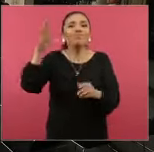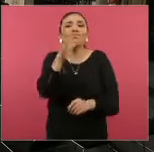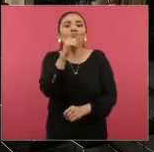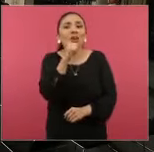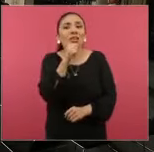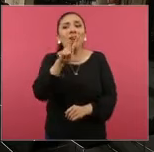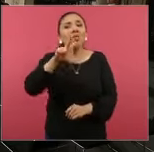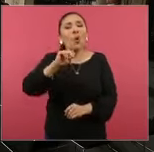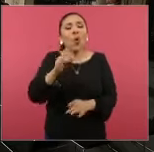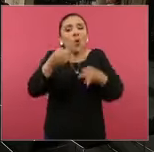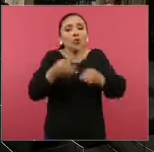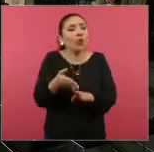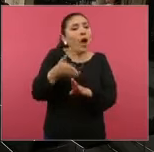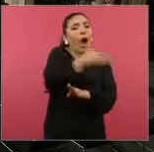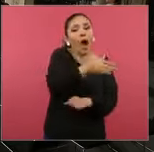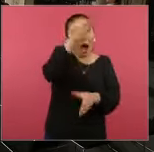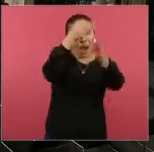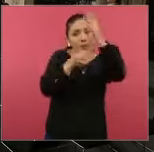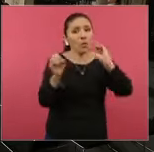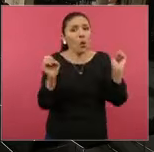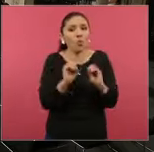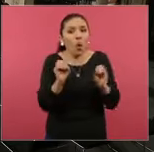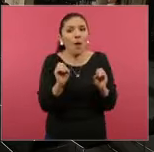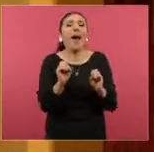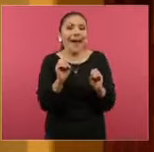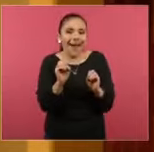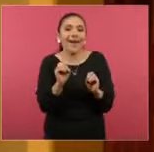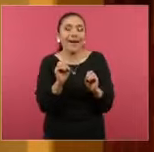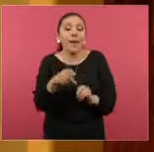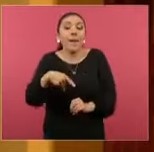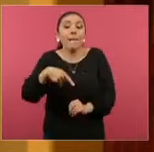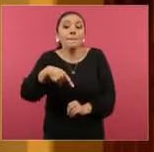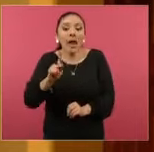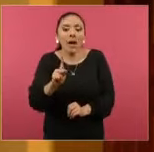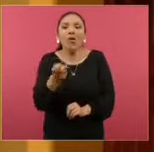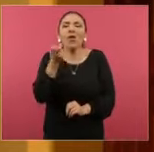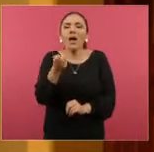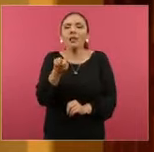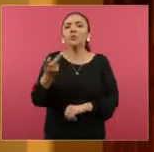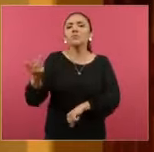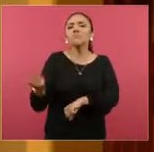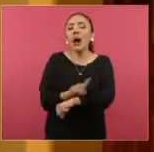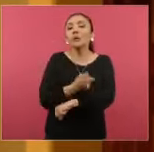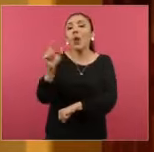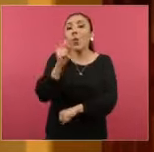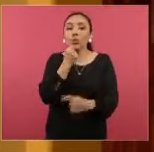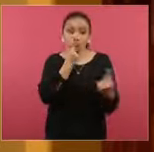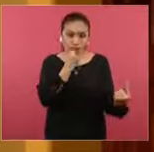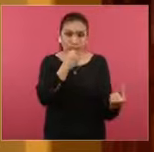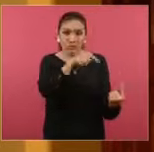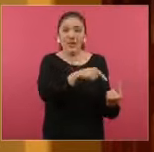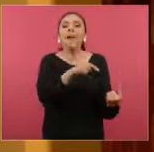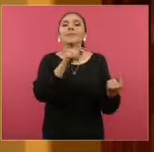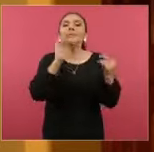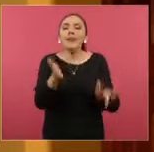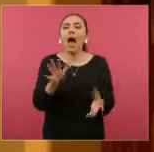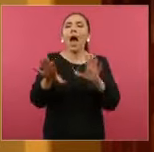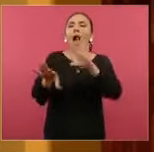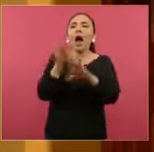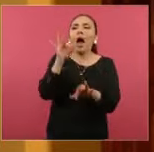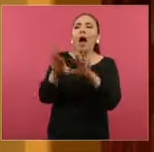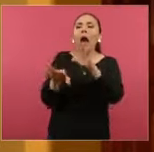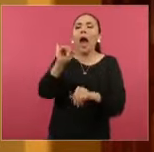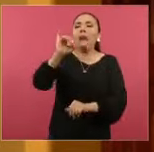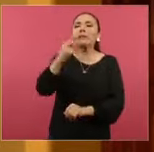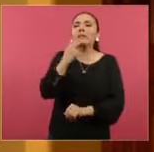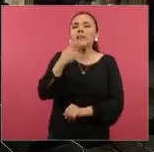pudieron desarrollar adecuadamente a lo largo de la vida. Pero eso solamente sucede cuando el niño y la niña le encuentra sentido